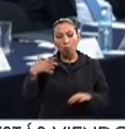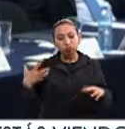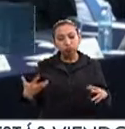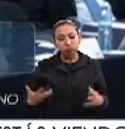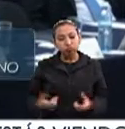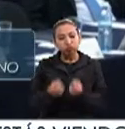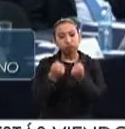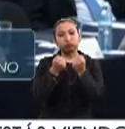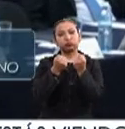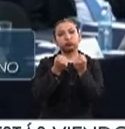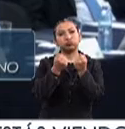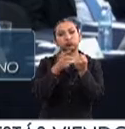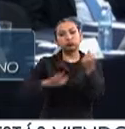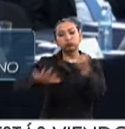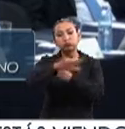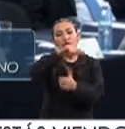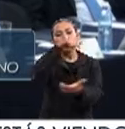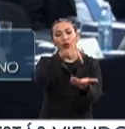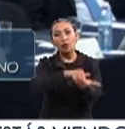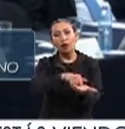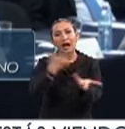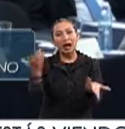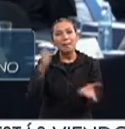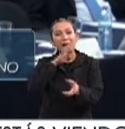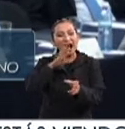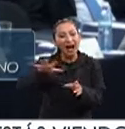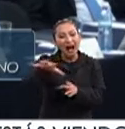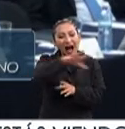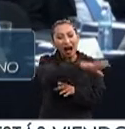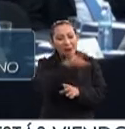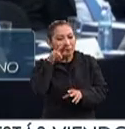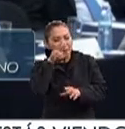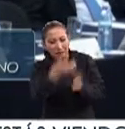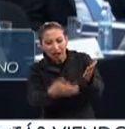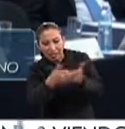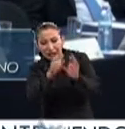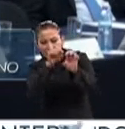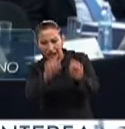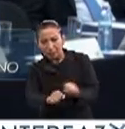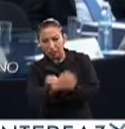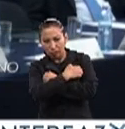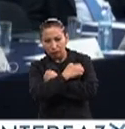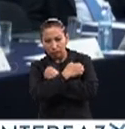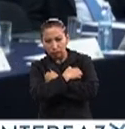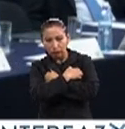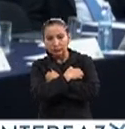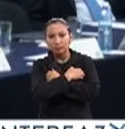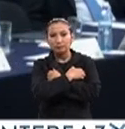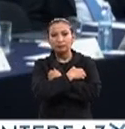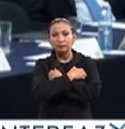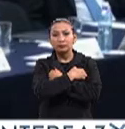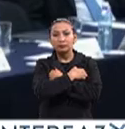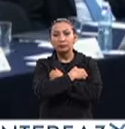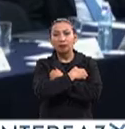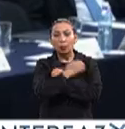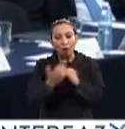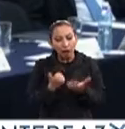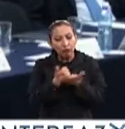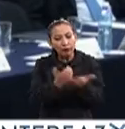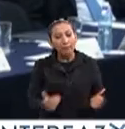recuperar las zonas deprimidas o las áreas deprimidas del sistema educativo,